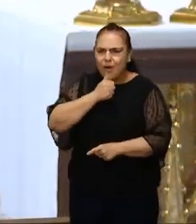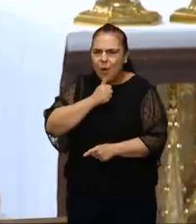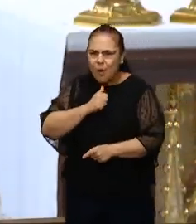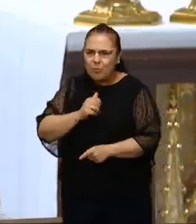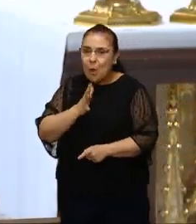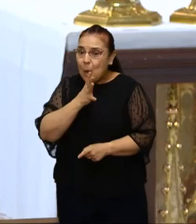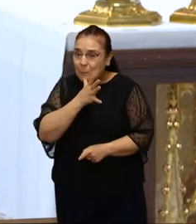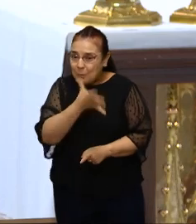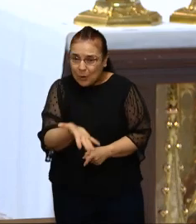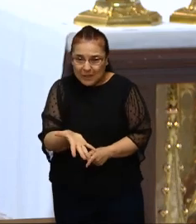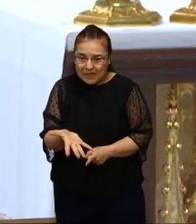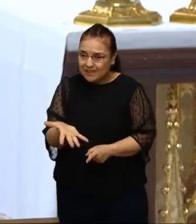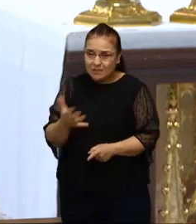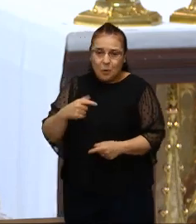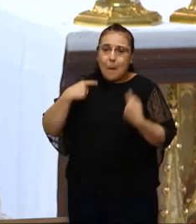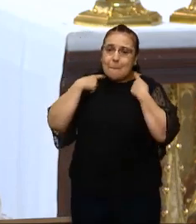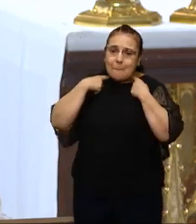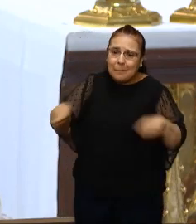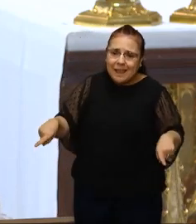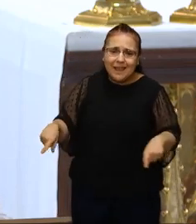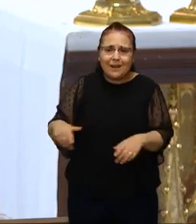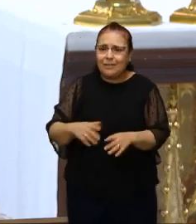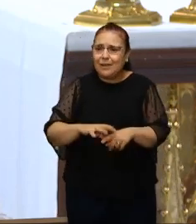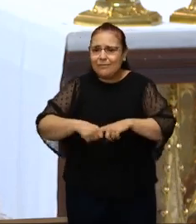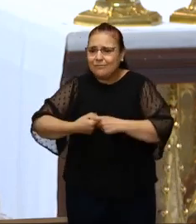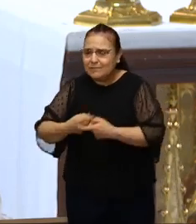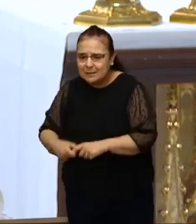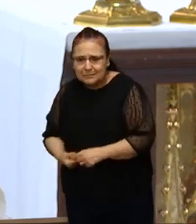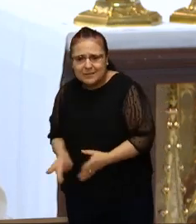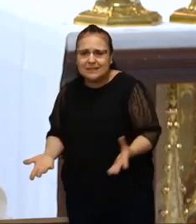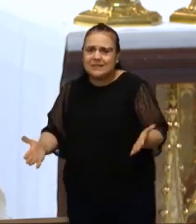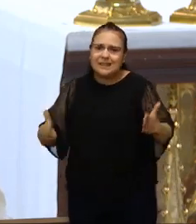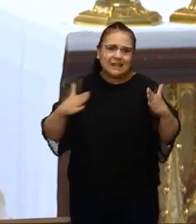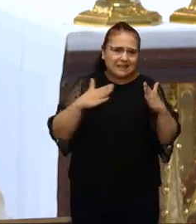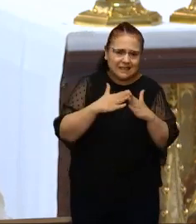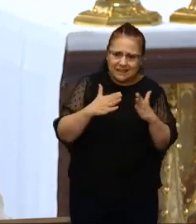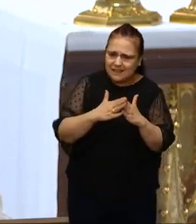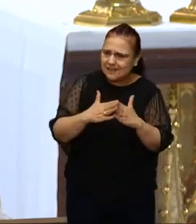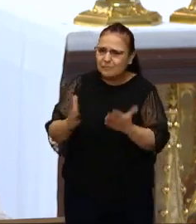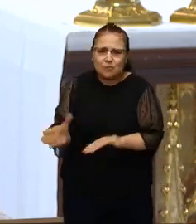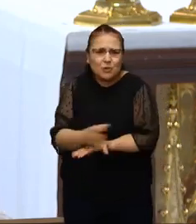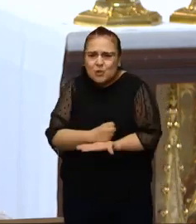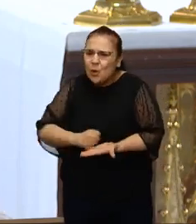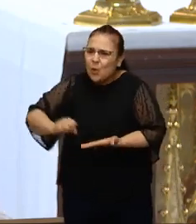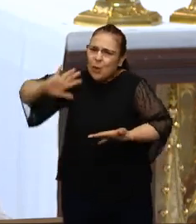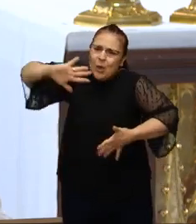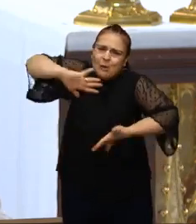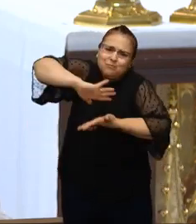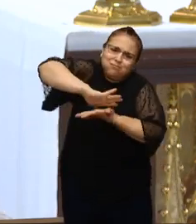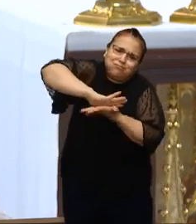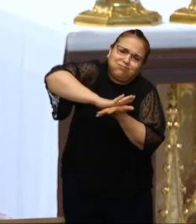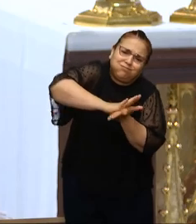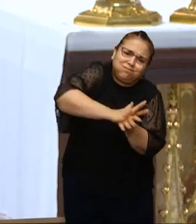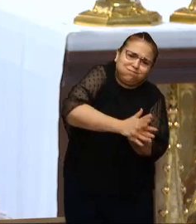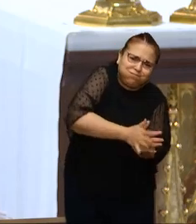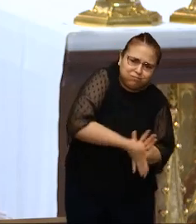la pérdida de bienes, de personas, de familiares, viene la devastación completa para Job.